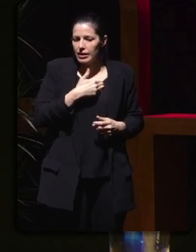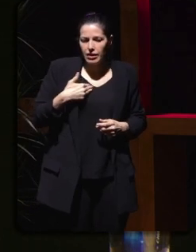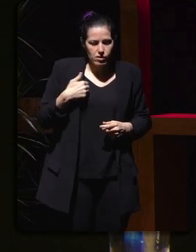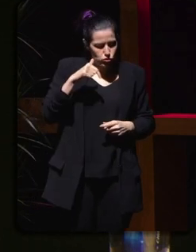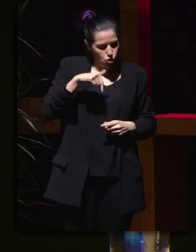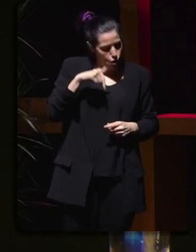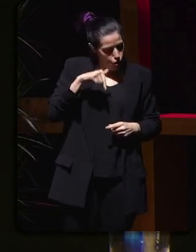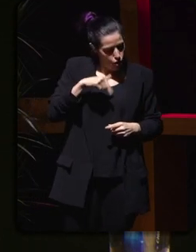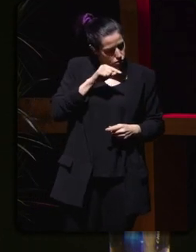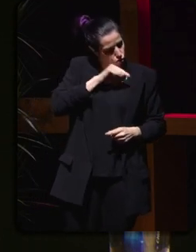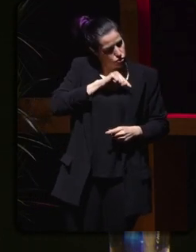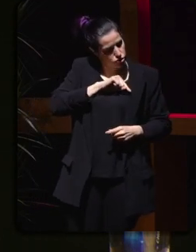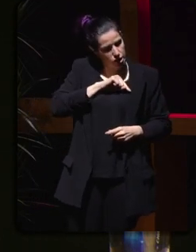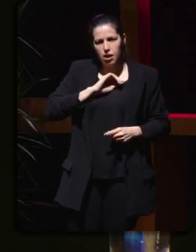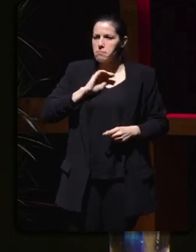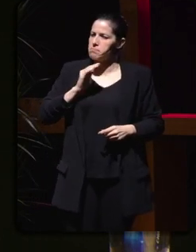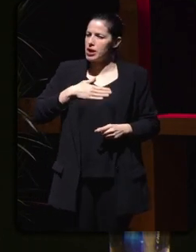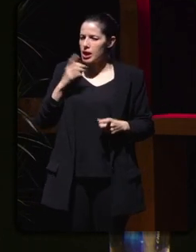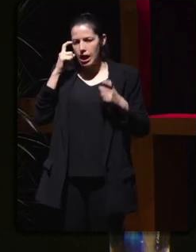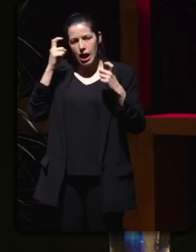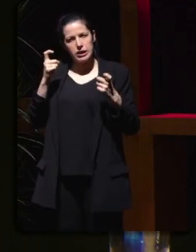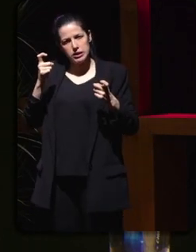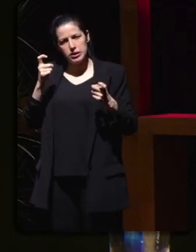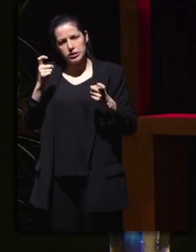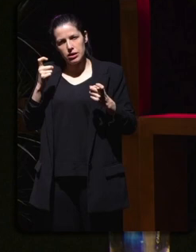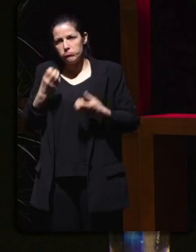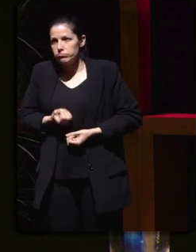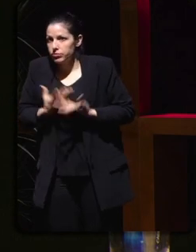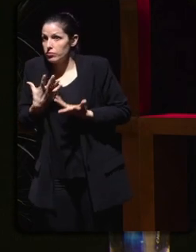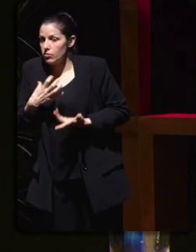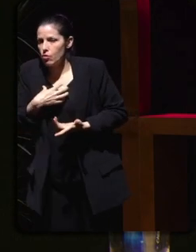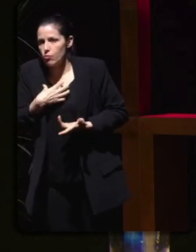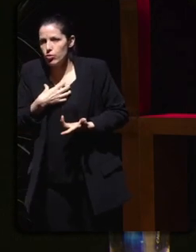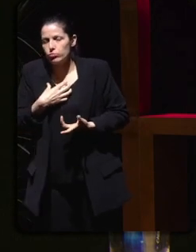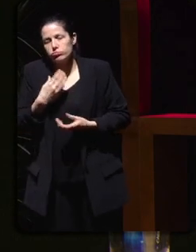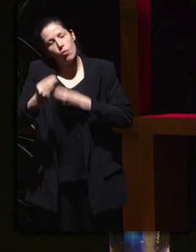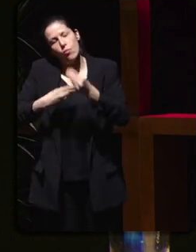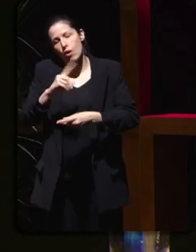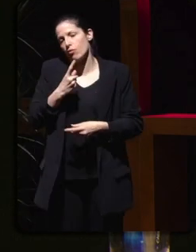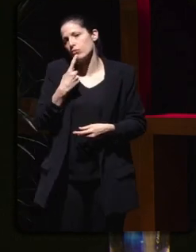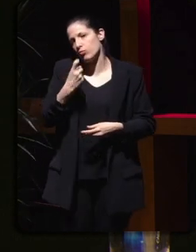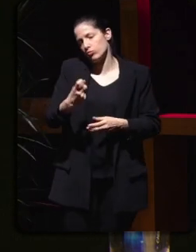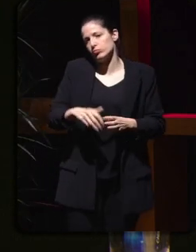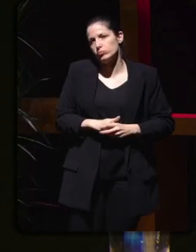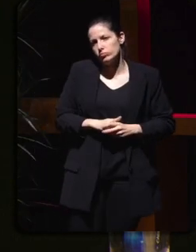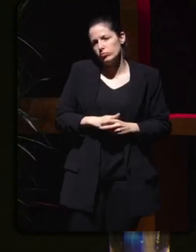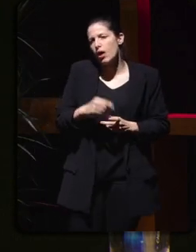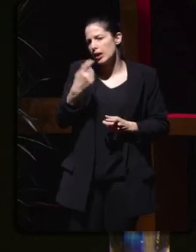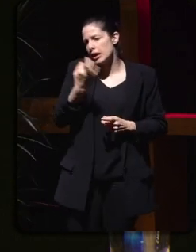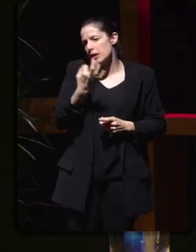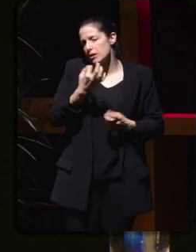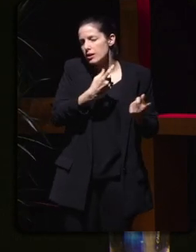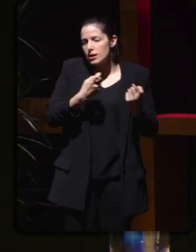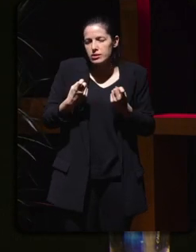tomo conciencia mañana hablo así no me sale pues ya no lo hago esto es muy difícil Bueno necesitamos práctica